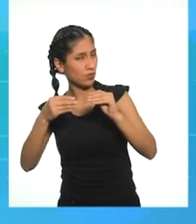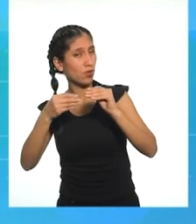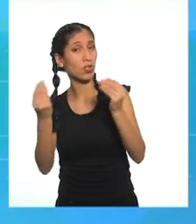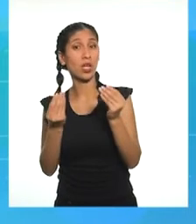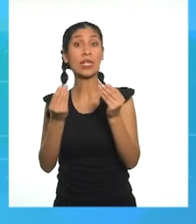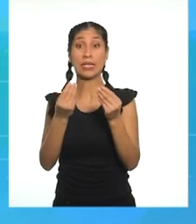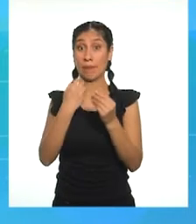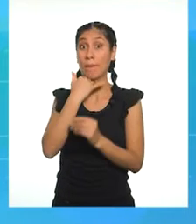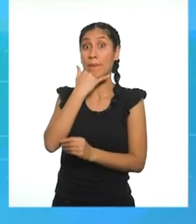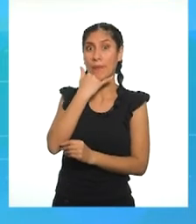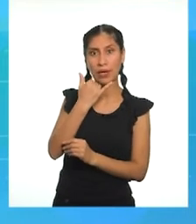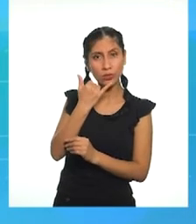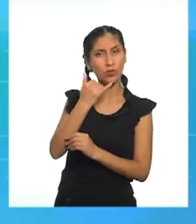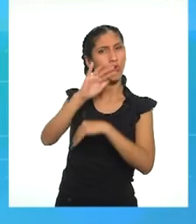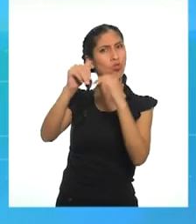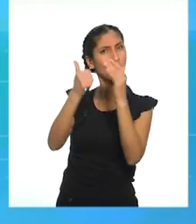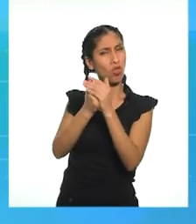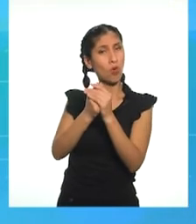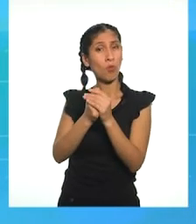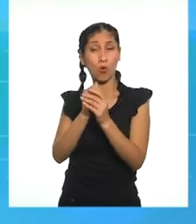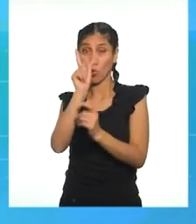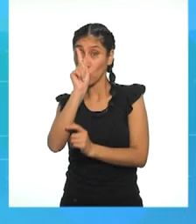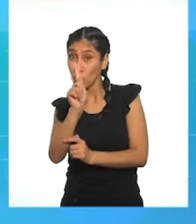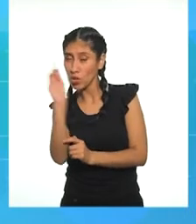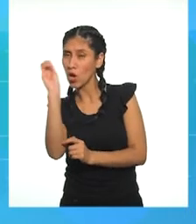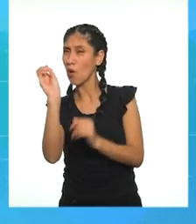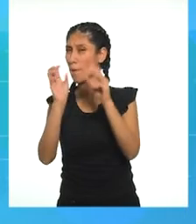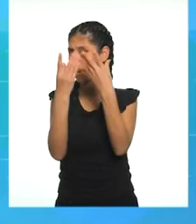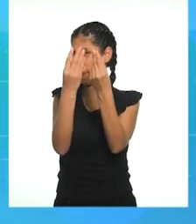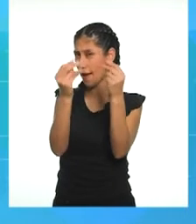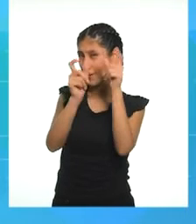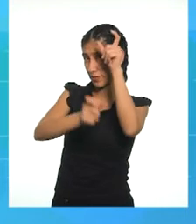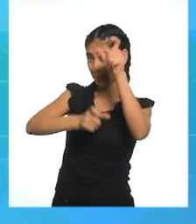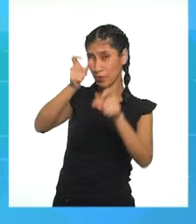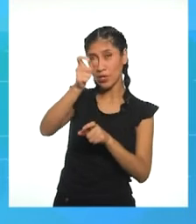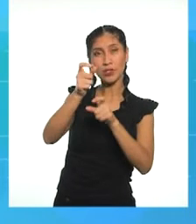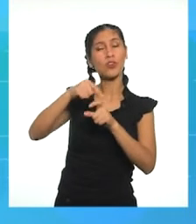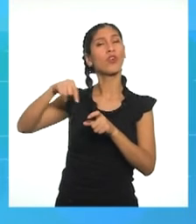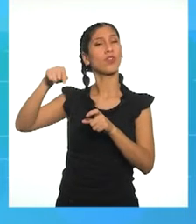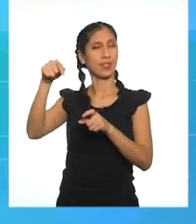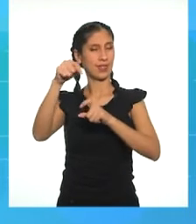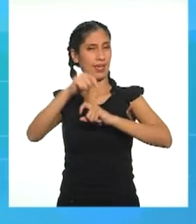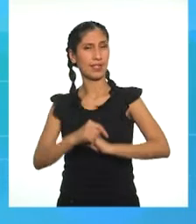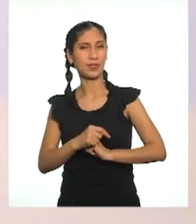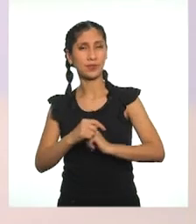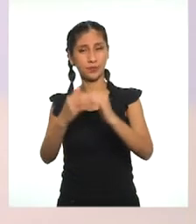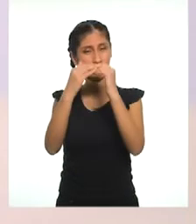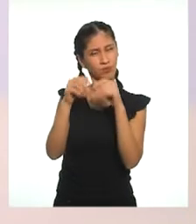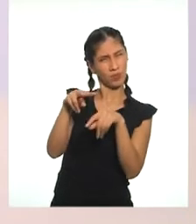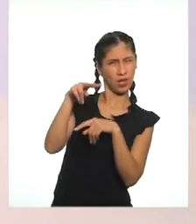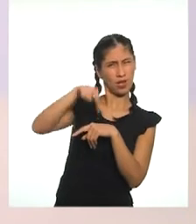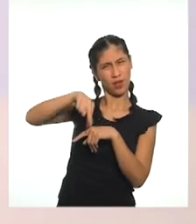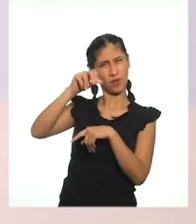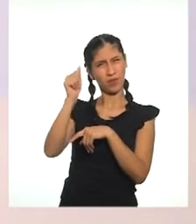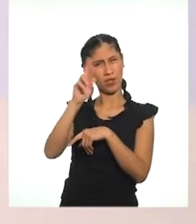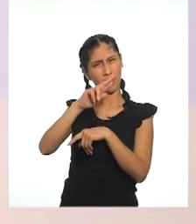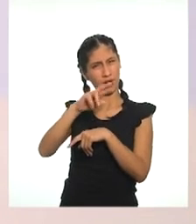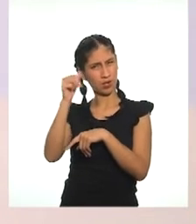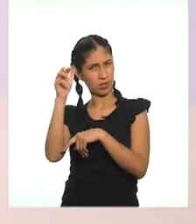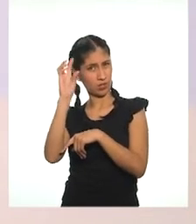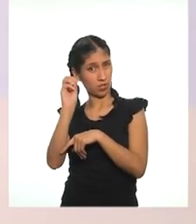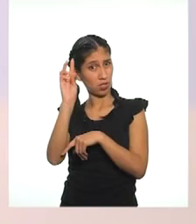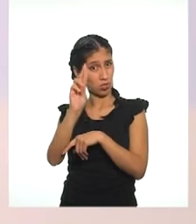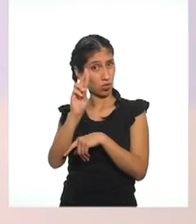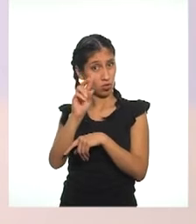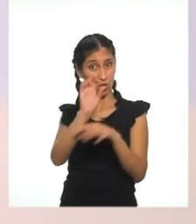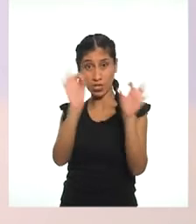o vividos por uno o varios personajes en un determinado tiempo. ¿El narrador es la misma persona que ha